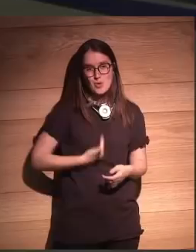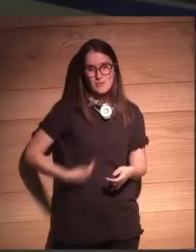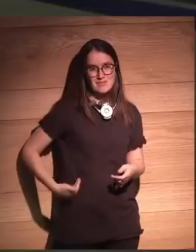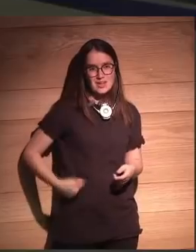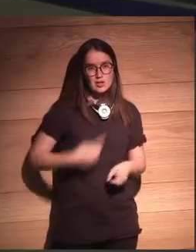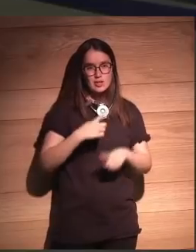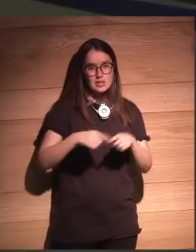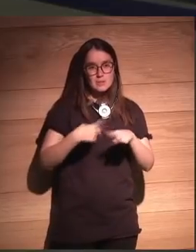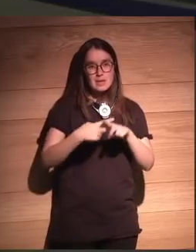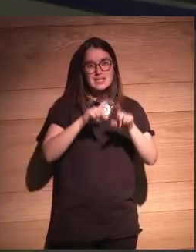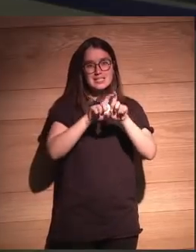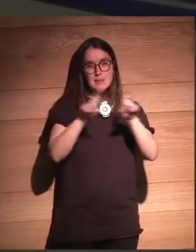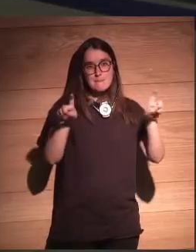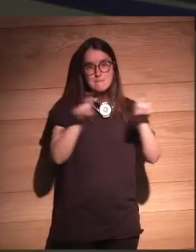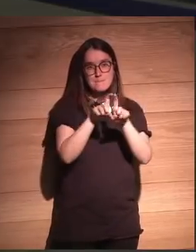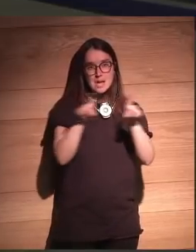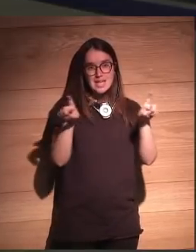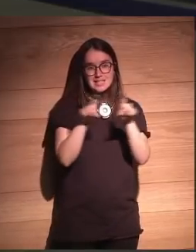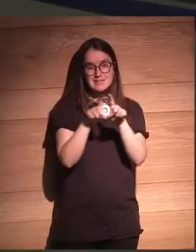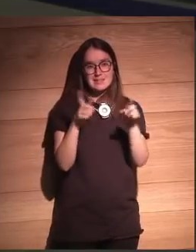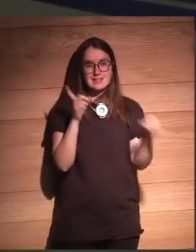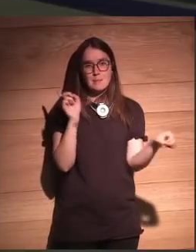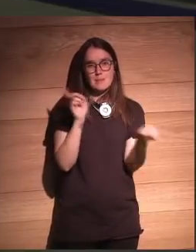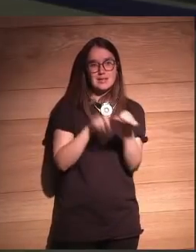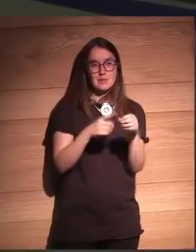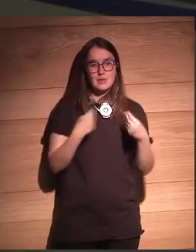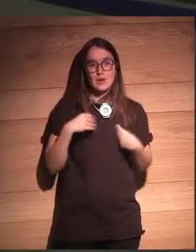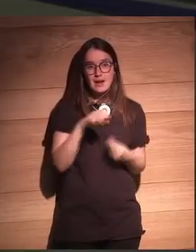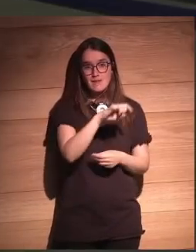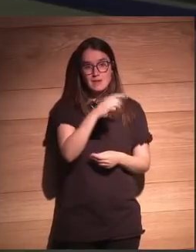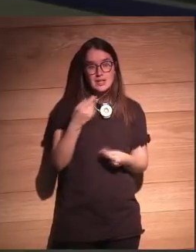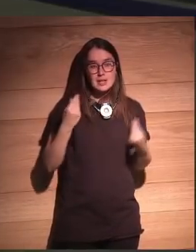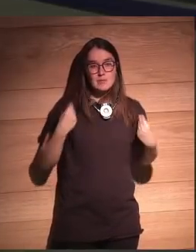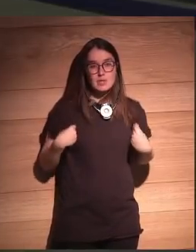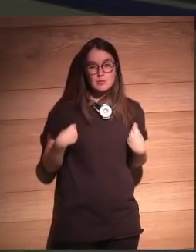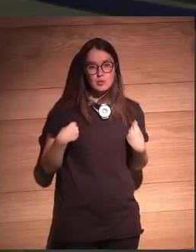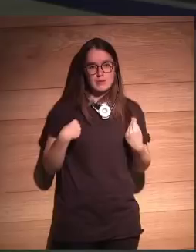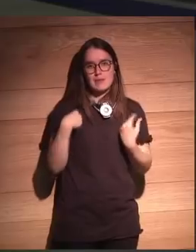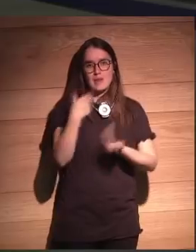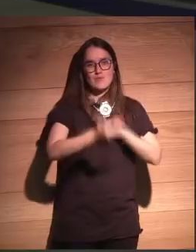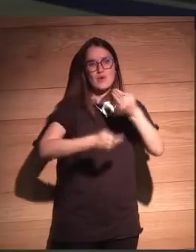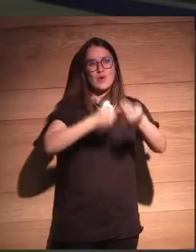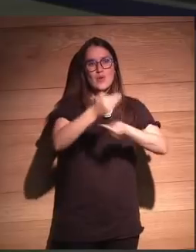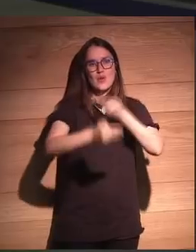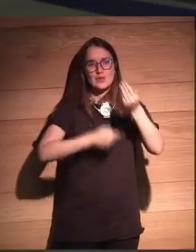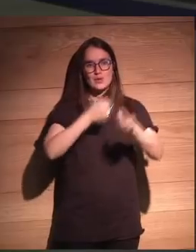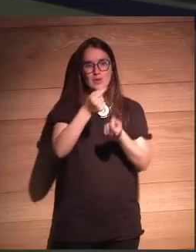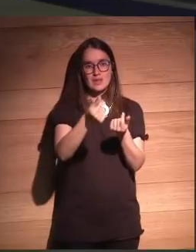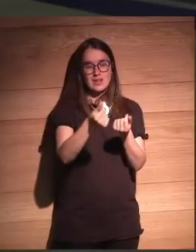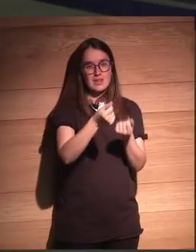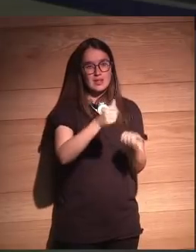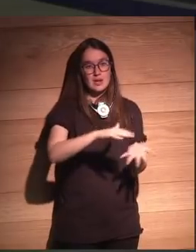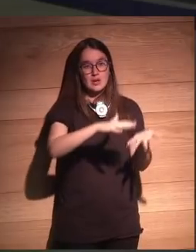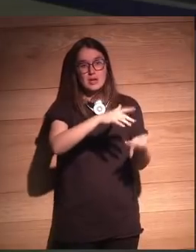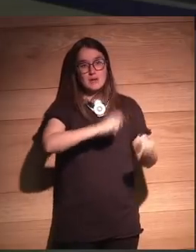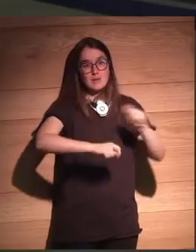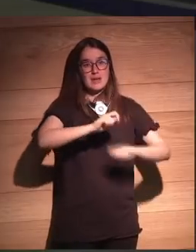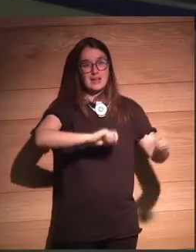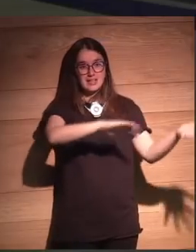de empresas que están participando en la vivienda como parte de este proceso de financiarización y